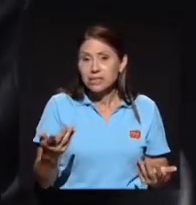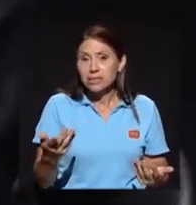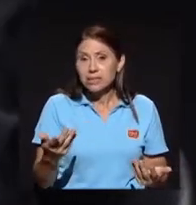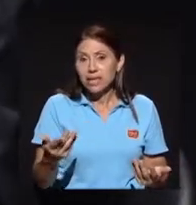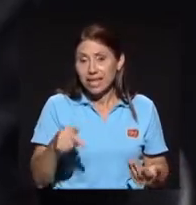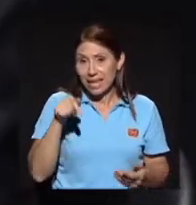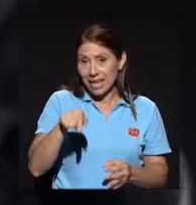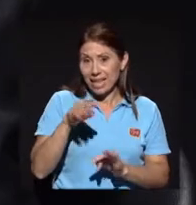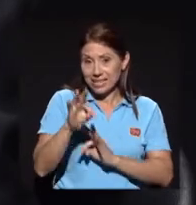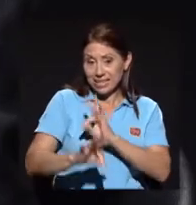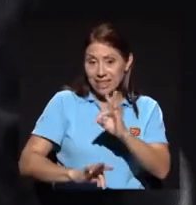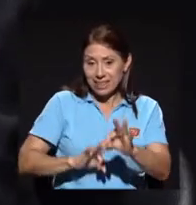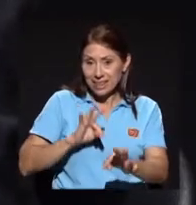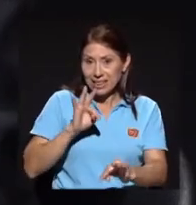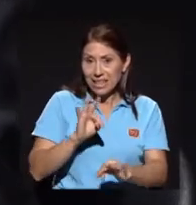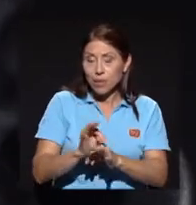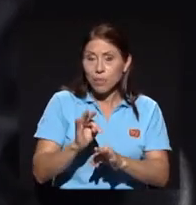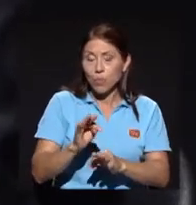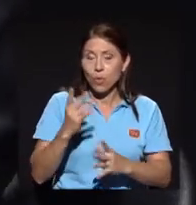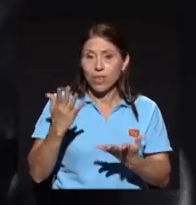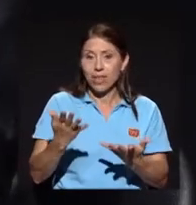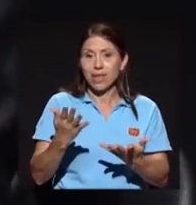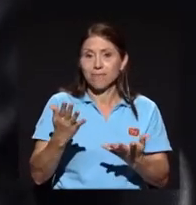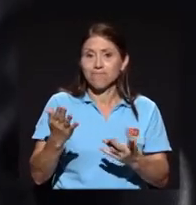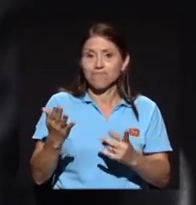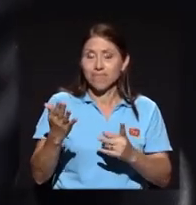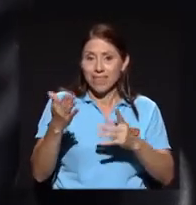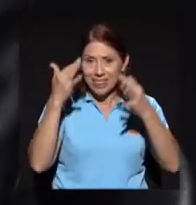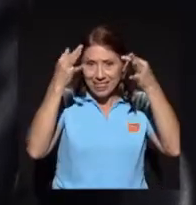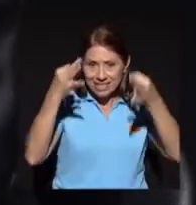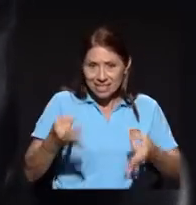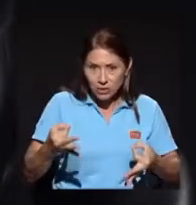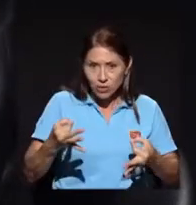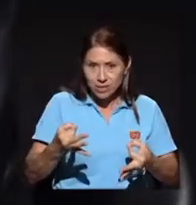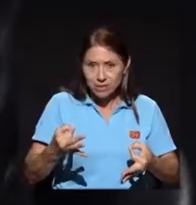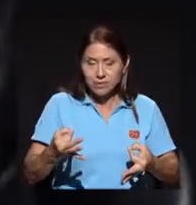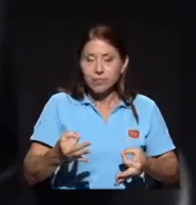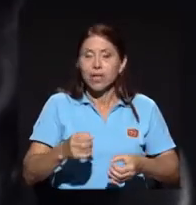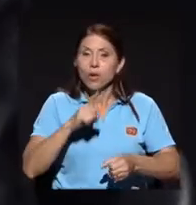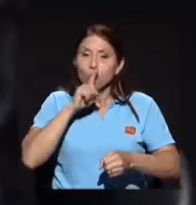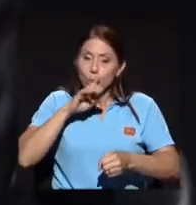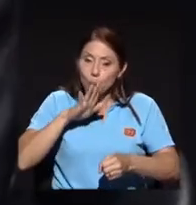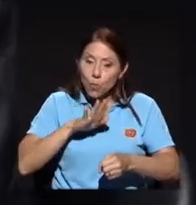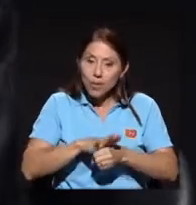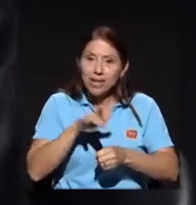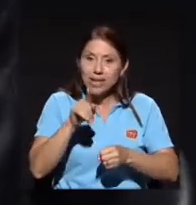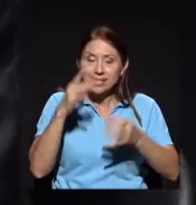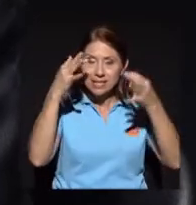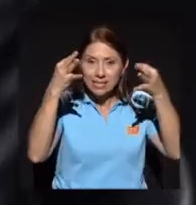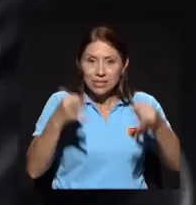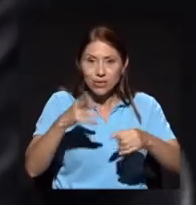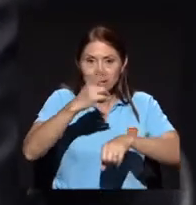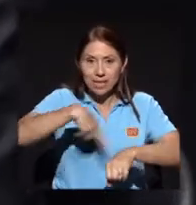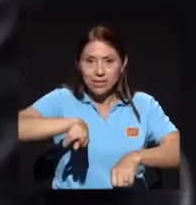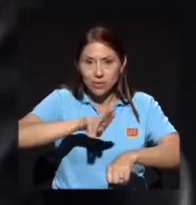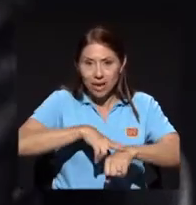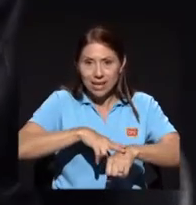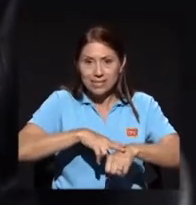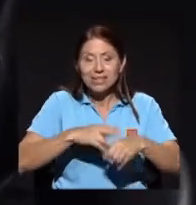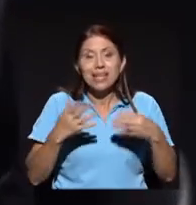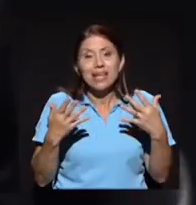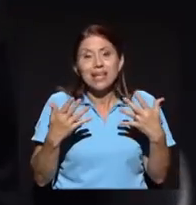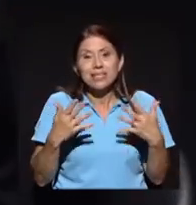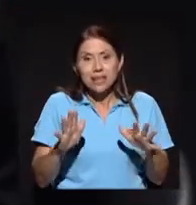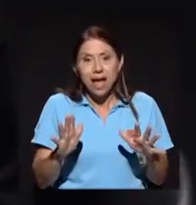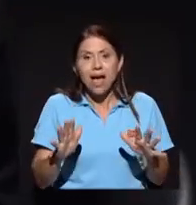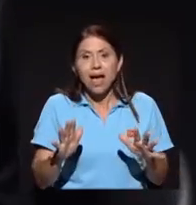este tipo de disposiciones y el cumplimiento de las disposiciones nacionales que ya están para generar